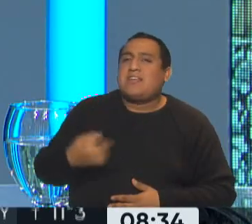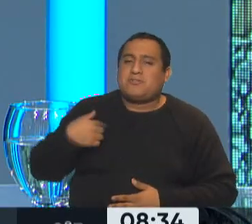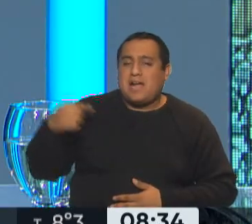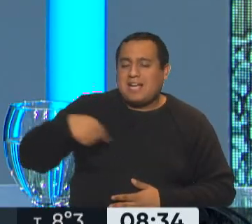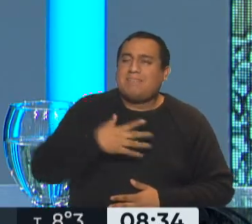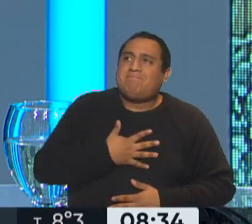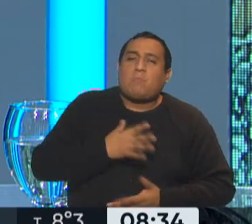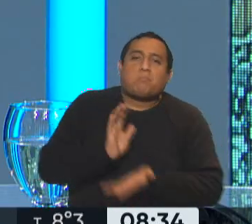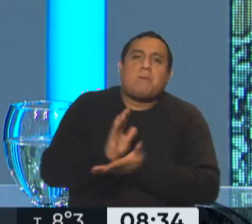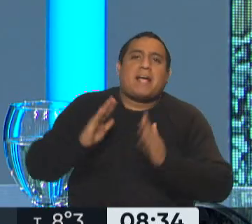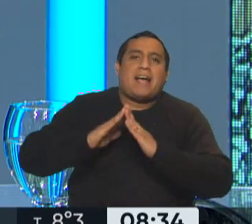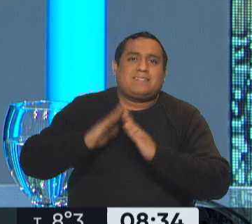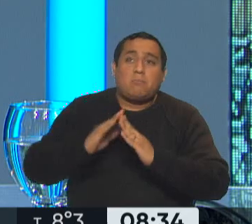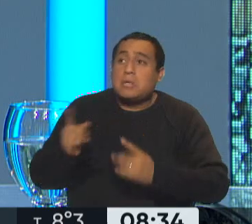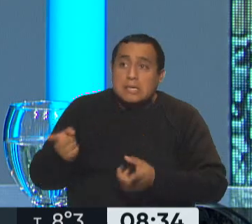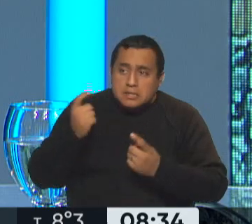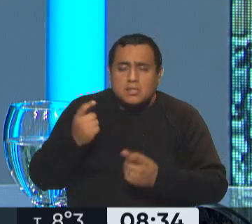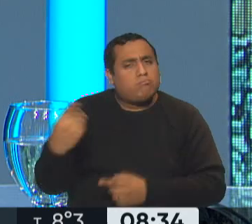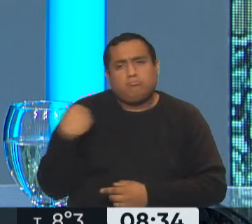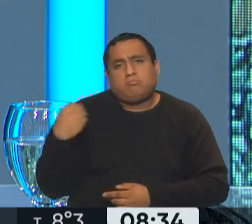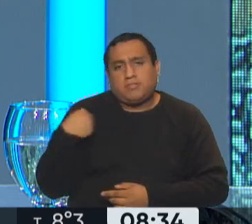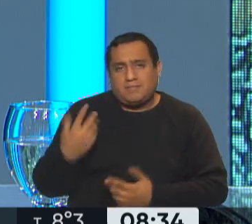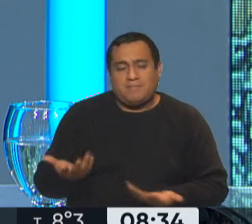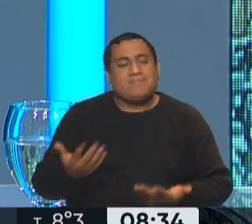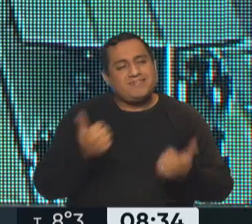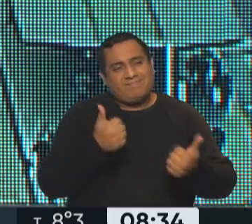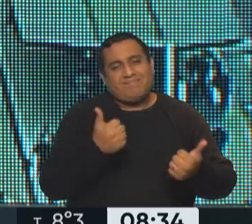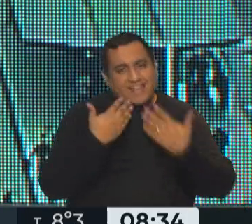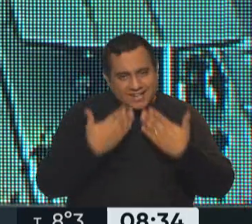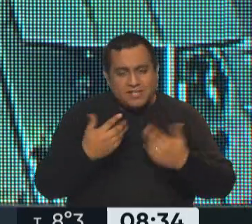Así que para lo que necesiten estamos siempre presentes. Muchas gracias. Seguimos con toda la información.